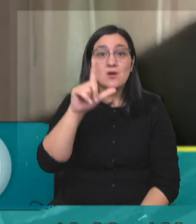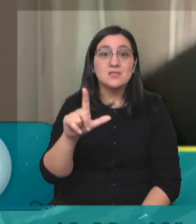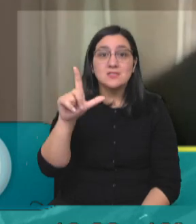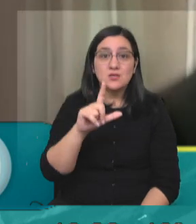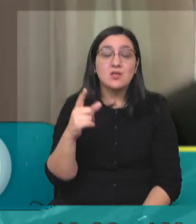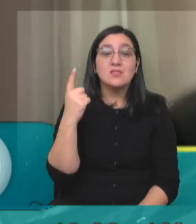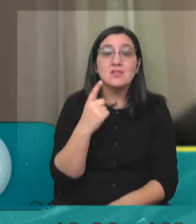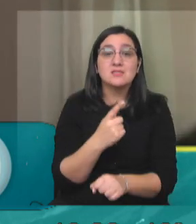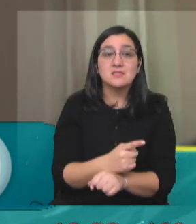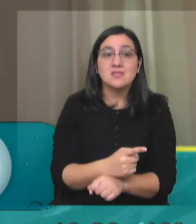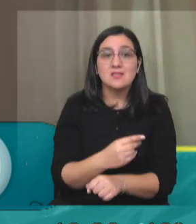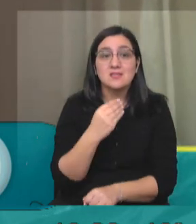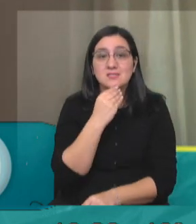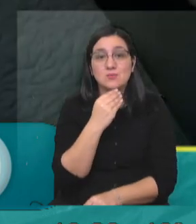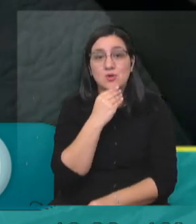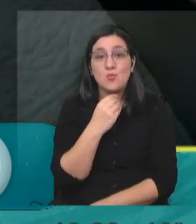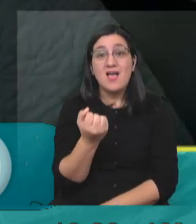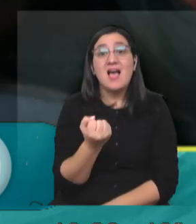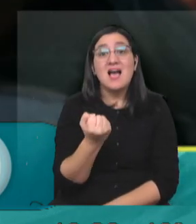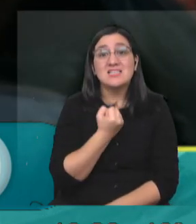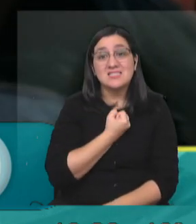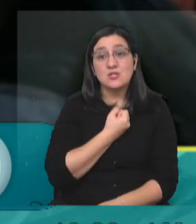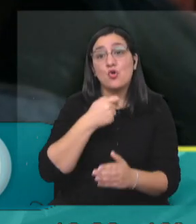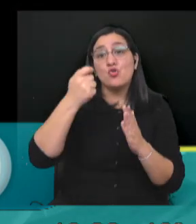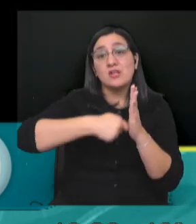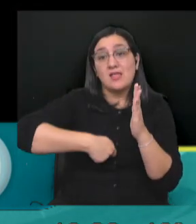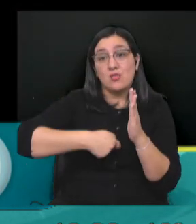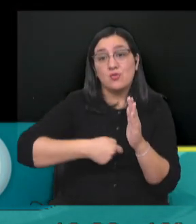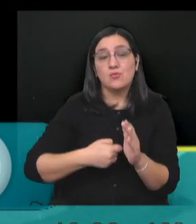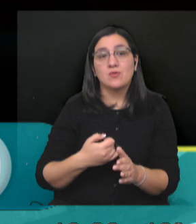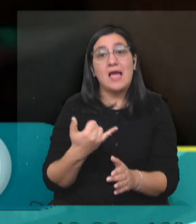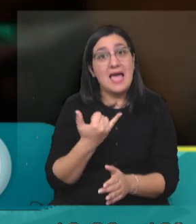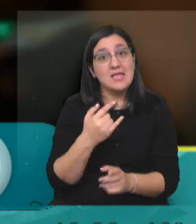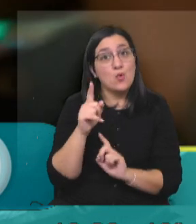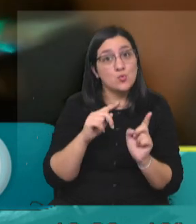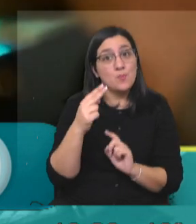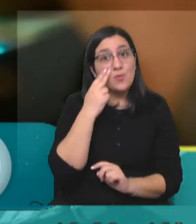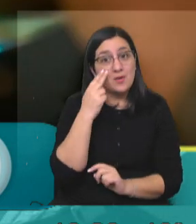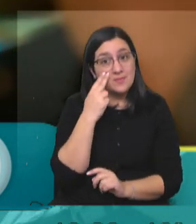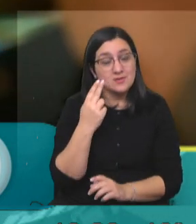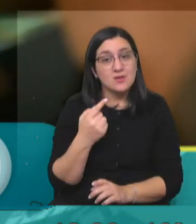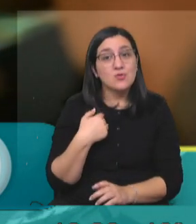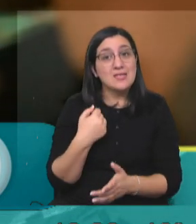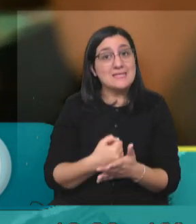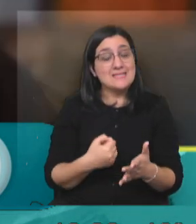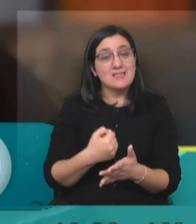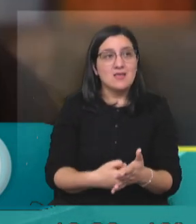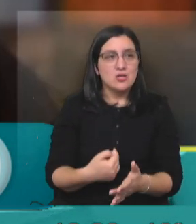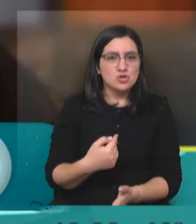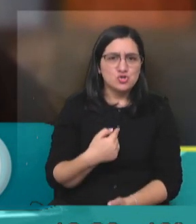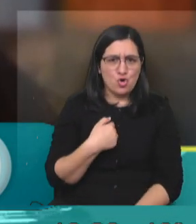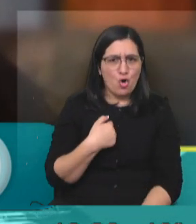que decide hacerse pasar por asesino a sueldo. Hay inconvenientes cuando uno se intenta hacer pasar